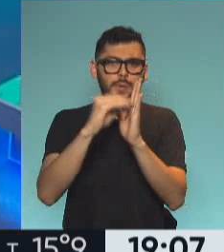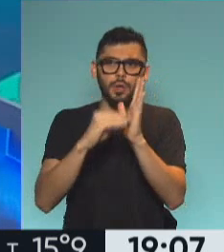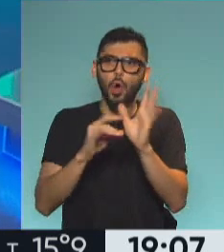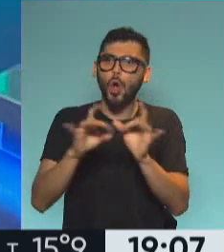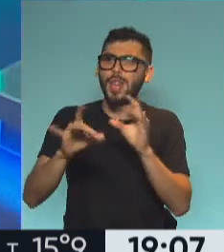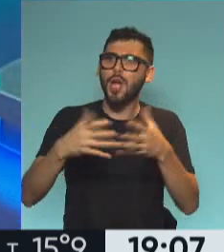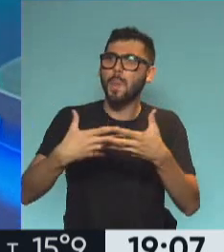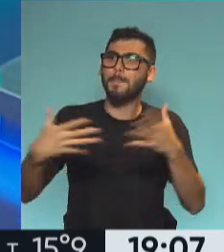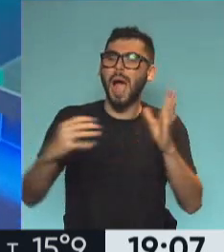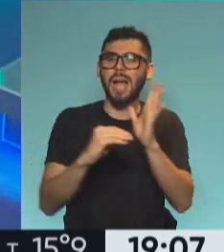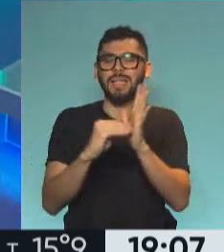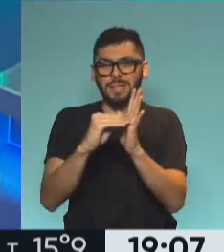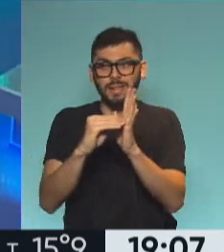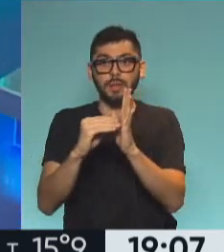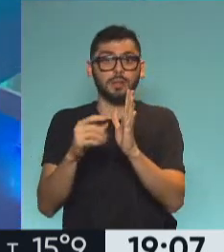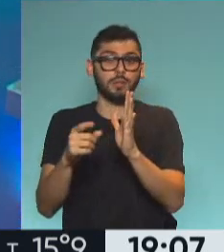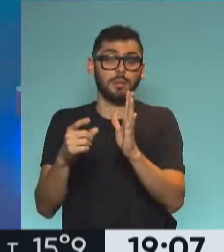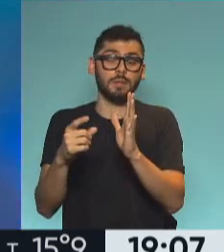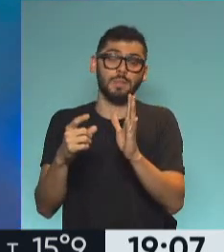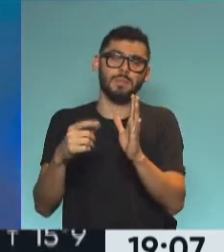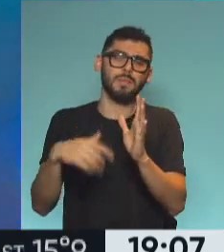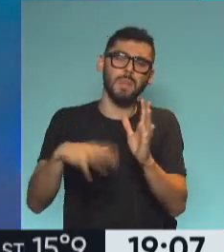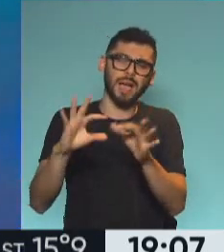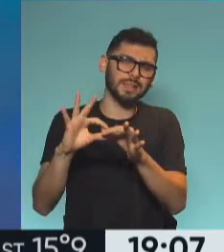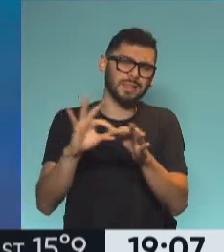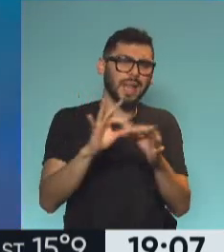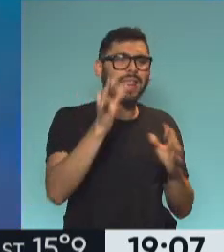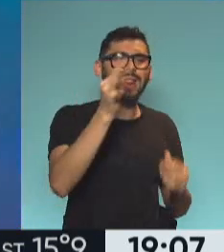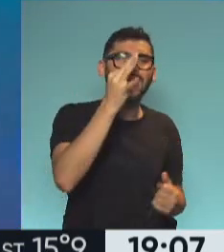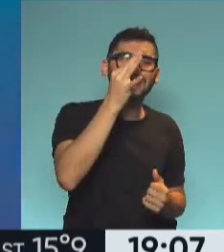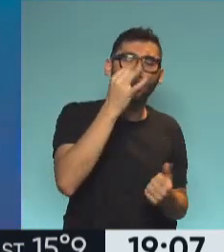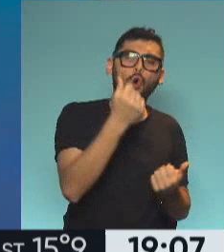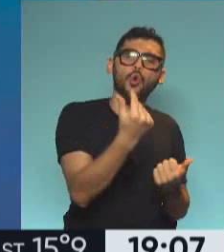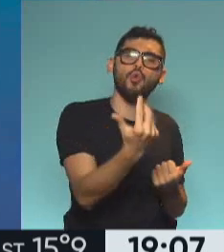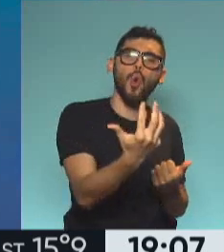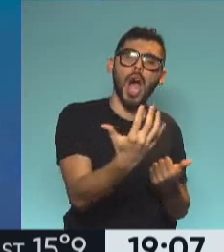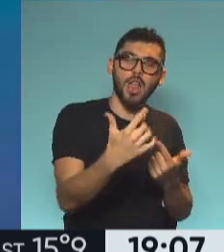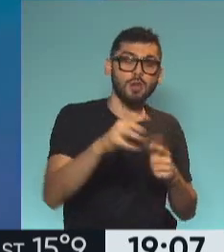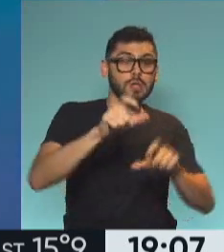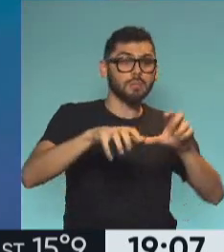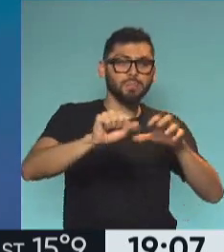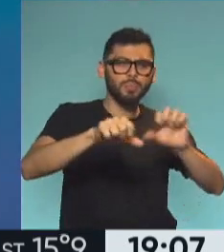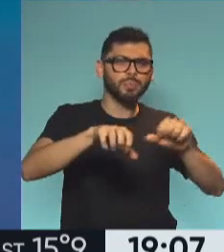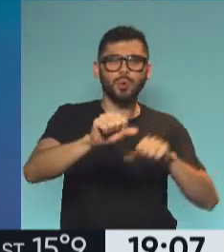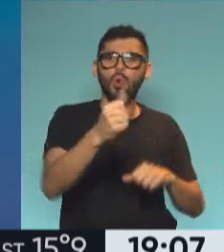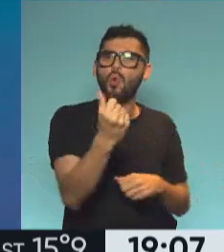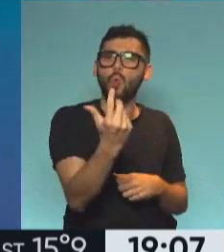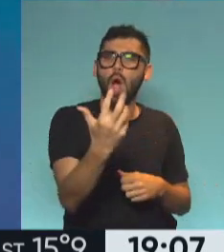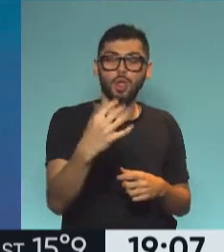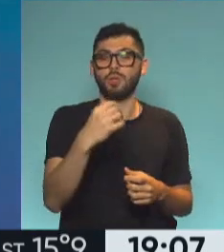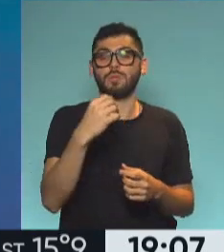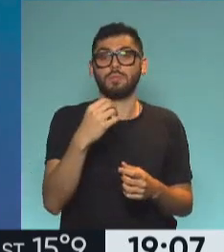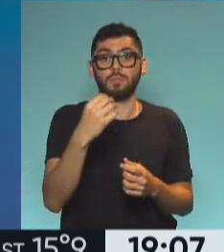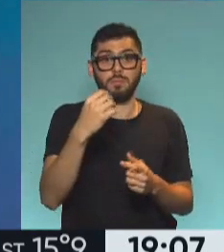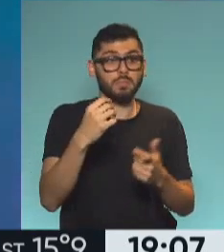contagios, está muy ligado generalmente a la cantidad de testeos, a la cantidad de casos comprobados, casos sintomáticos, casos